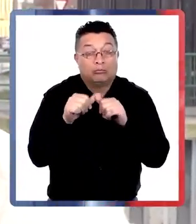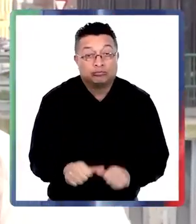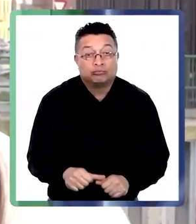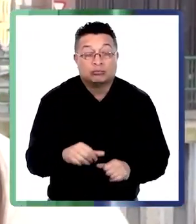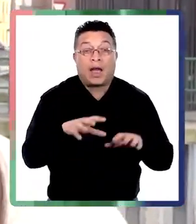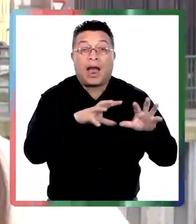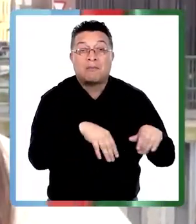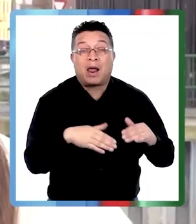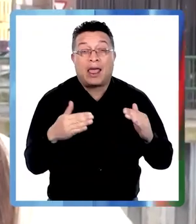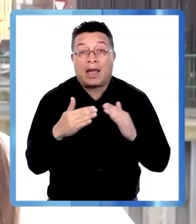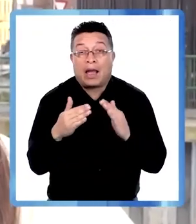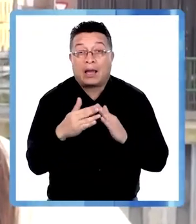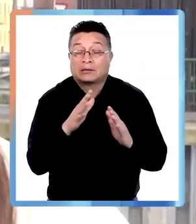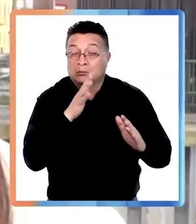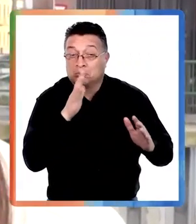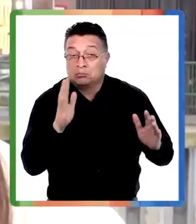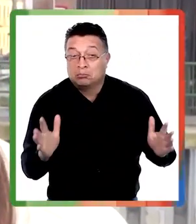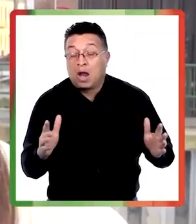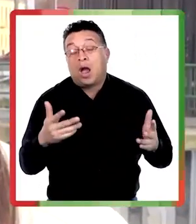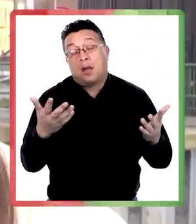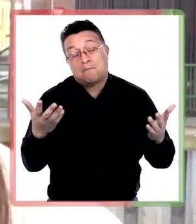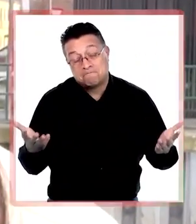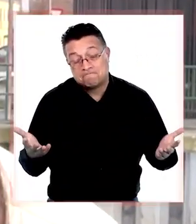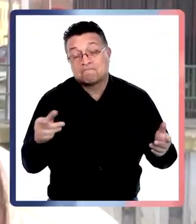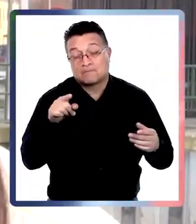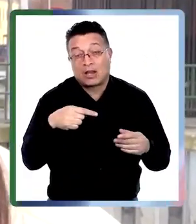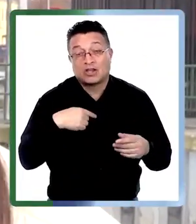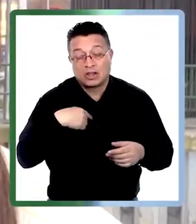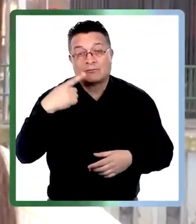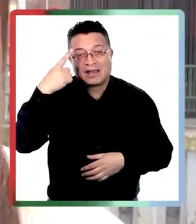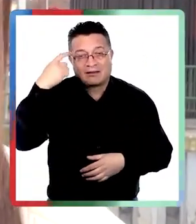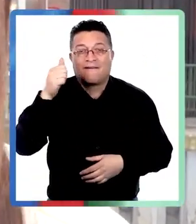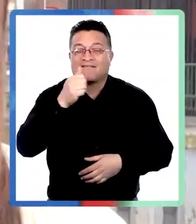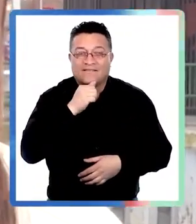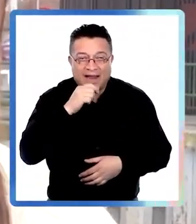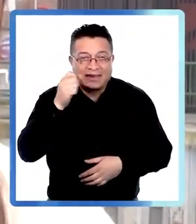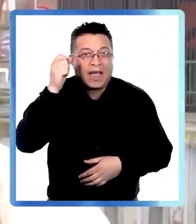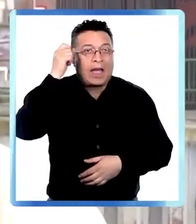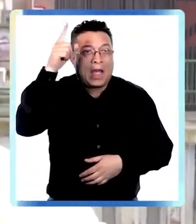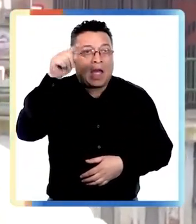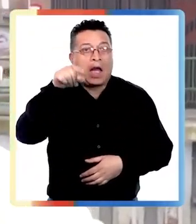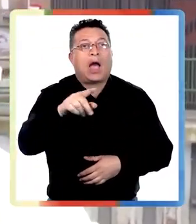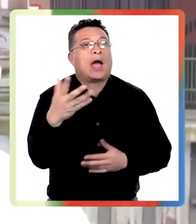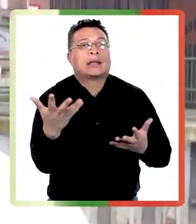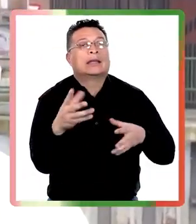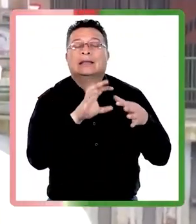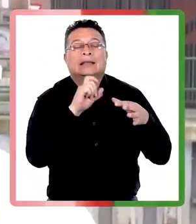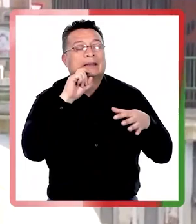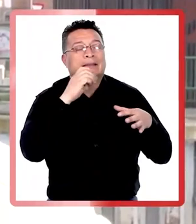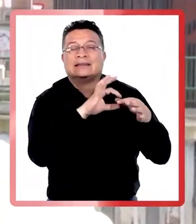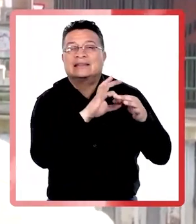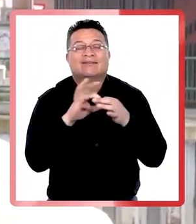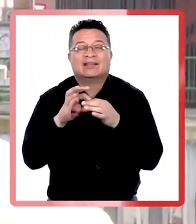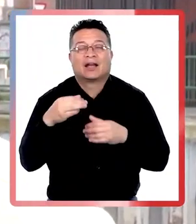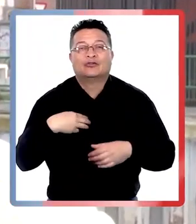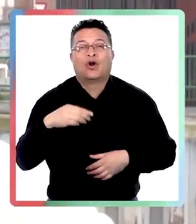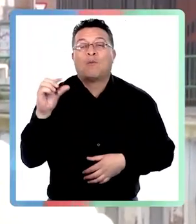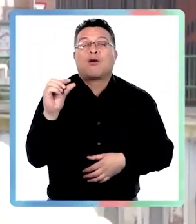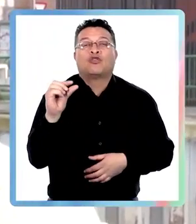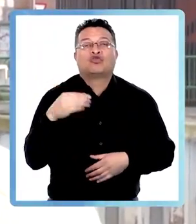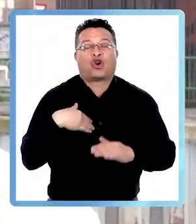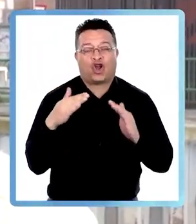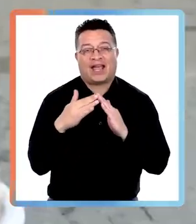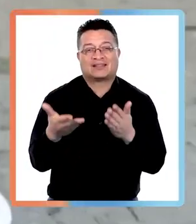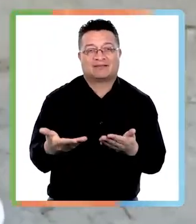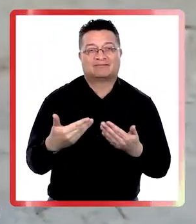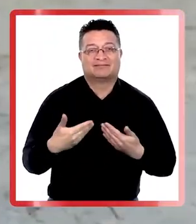tiempo la estadía del animal en la casa. Pero yo creo que es falta de conocimiento quizás sobre de lo que es ser un hogar